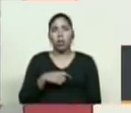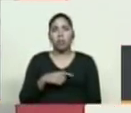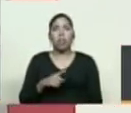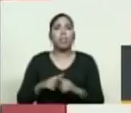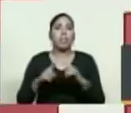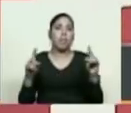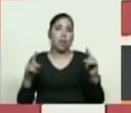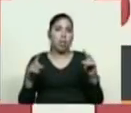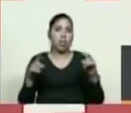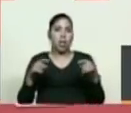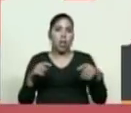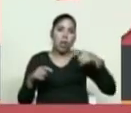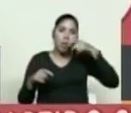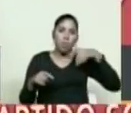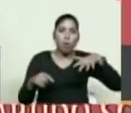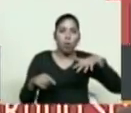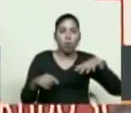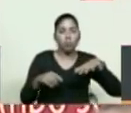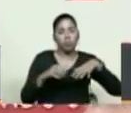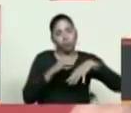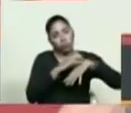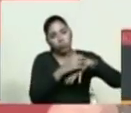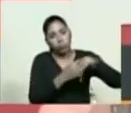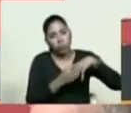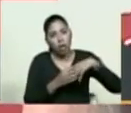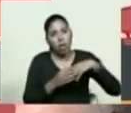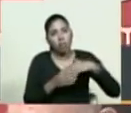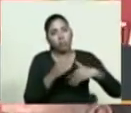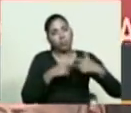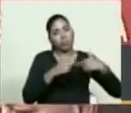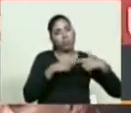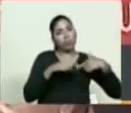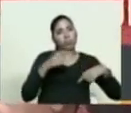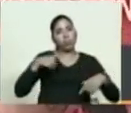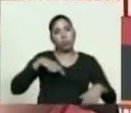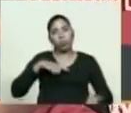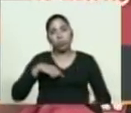distintos. Solo distintos. Y